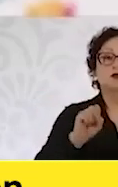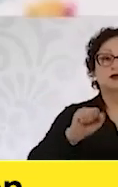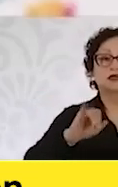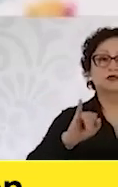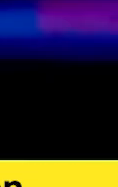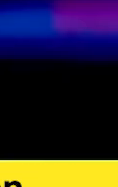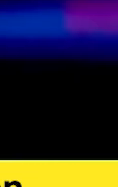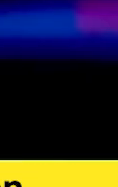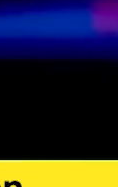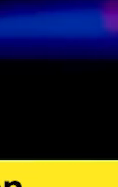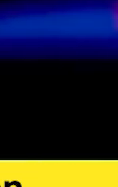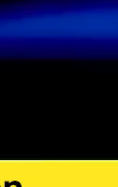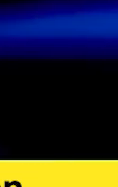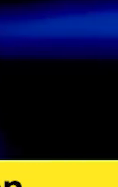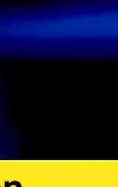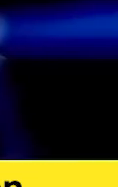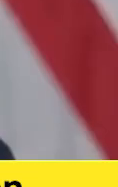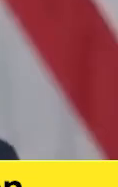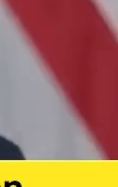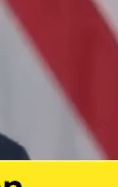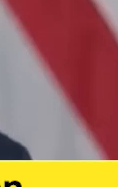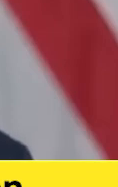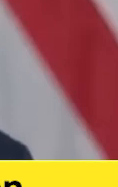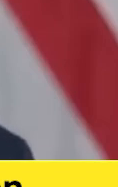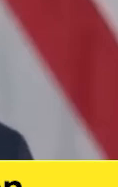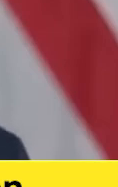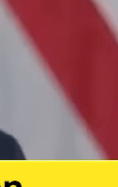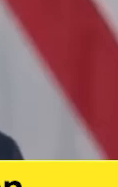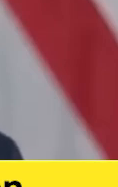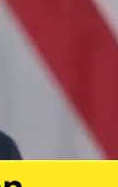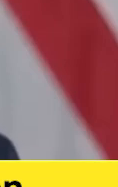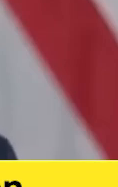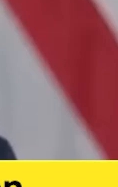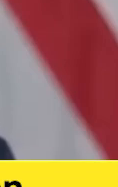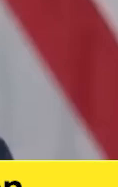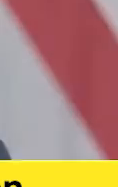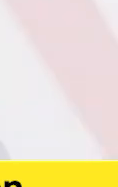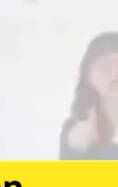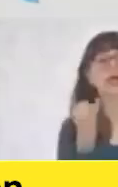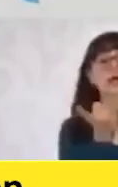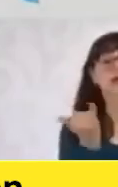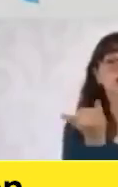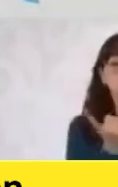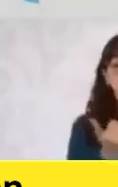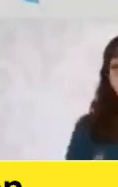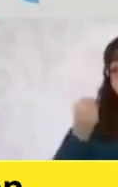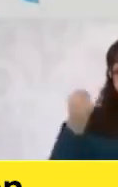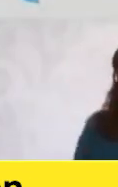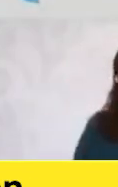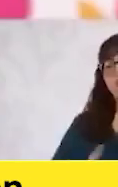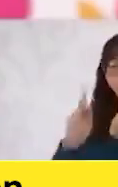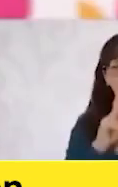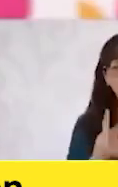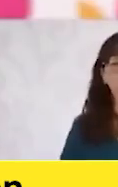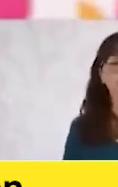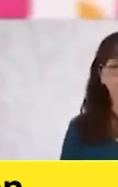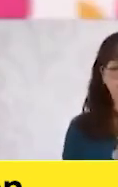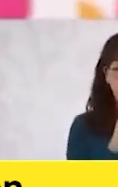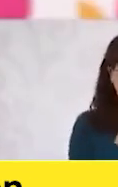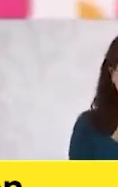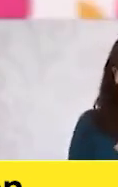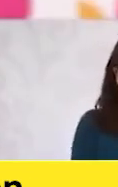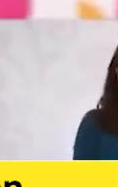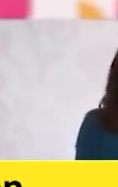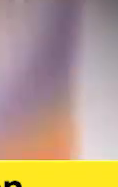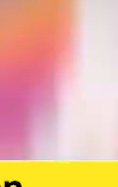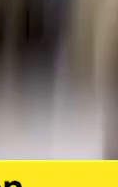relaciones en un contexto, por supuesto, marcado por tensiones comerciales entre Norteamérica y Asia. Sin embargo, todo esto surge, como le he